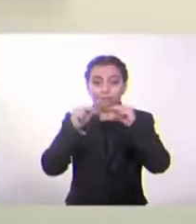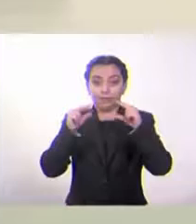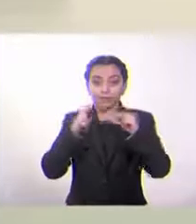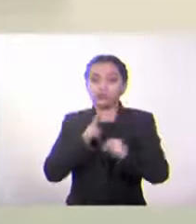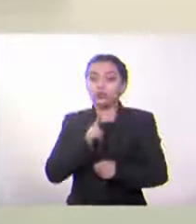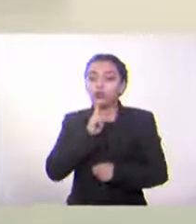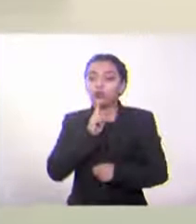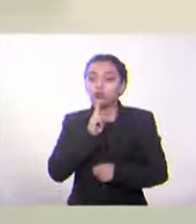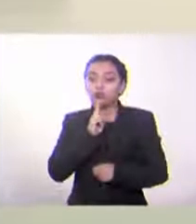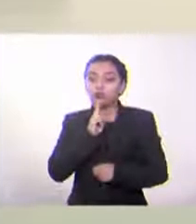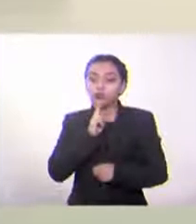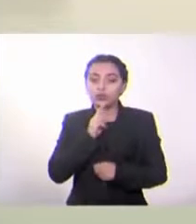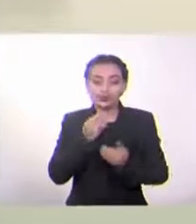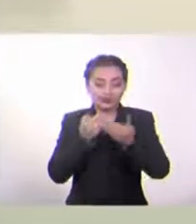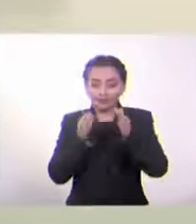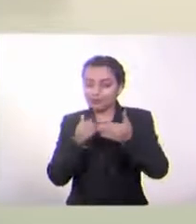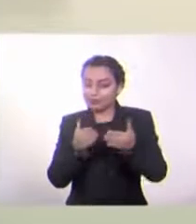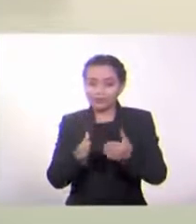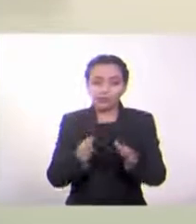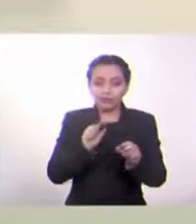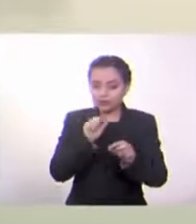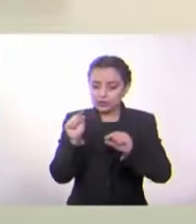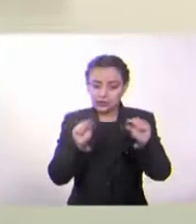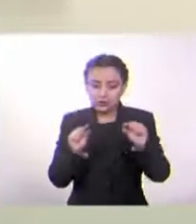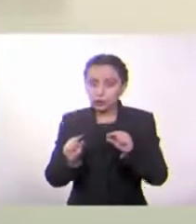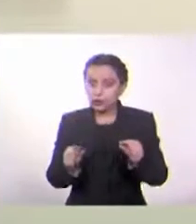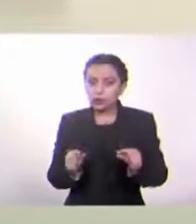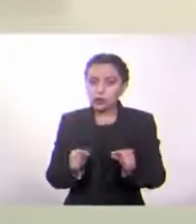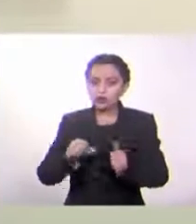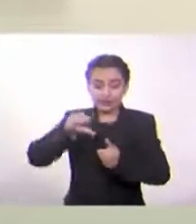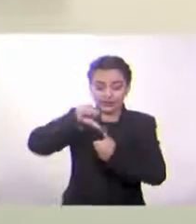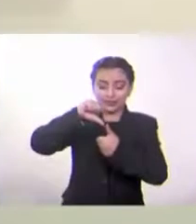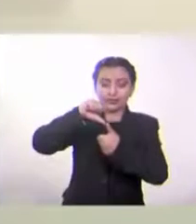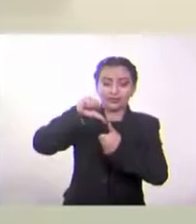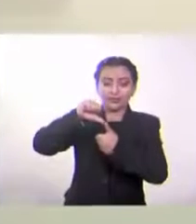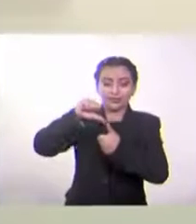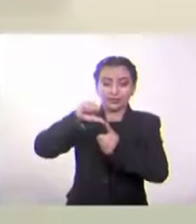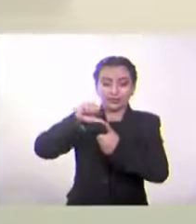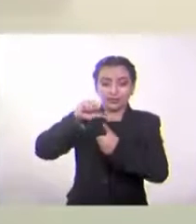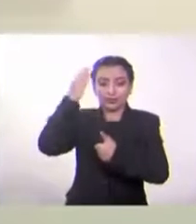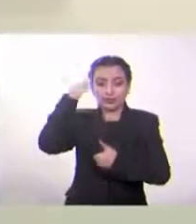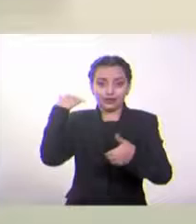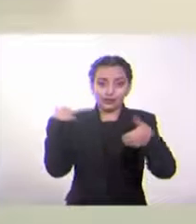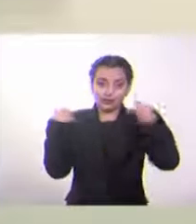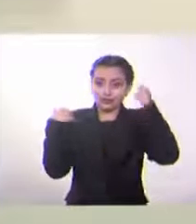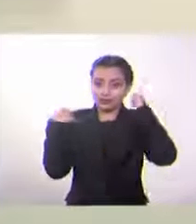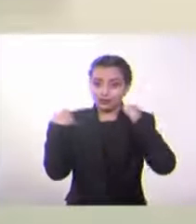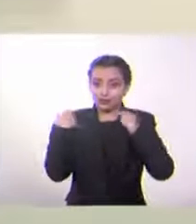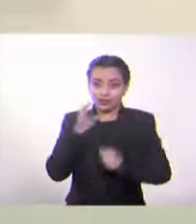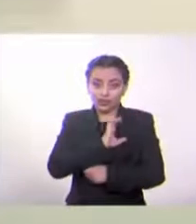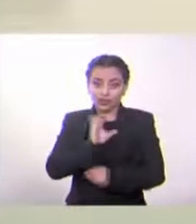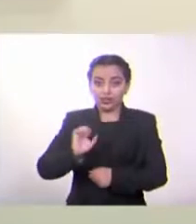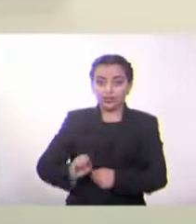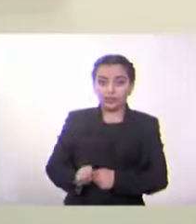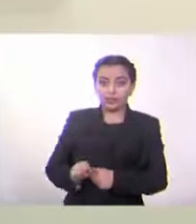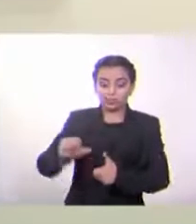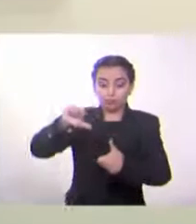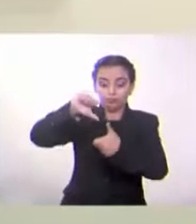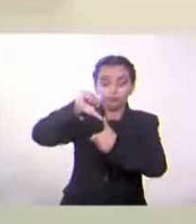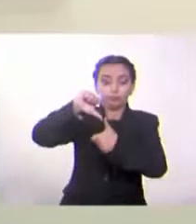quiere decir que este mito es tan famoso que para las salvadoreñas y los salvadoreños, así como para todo el pueblo